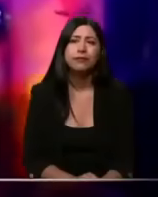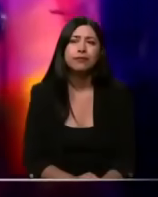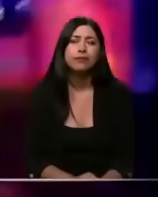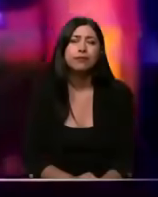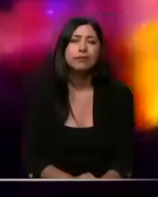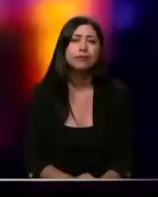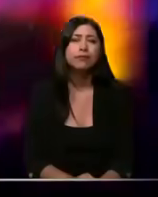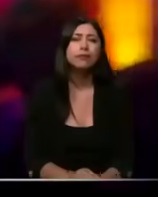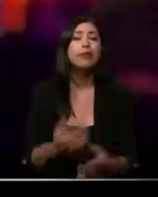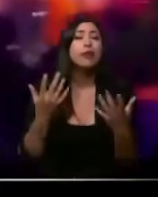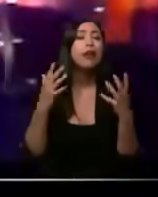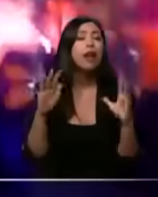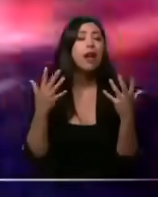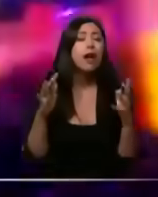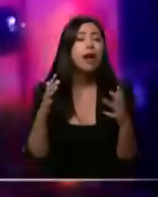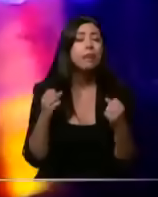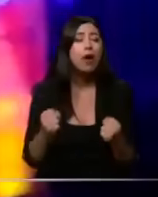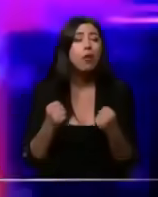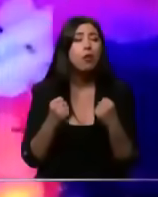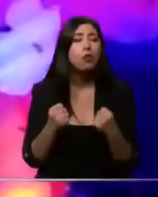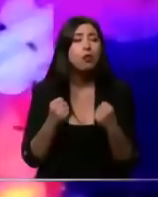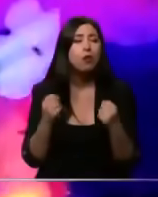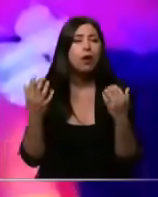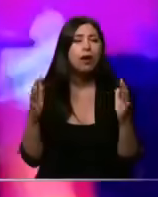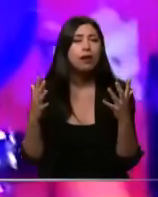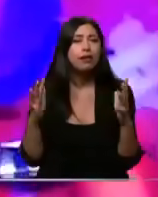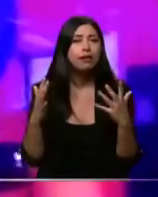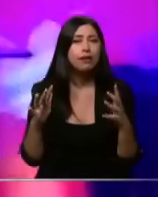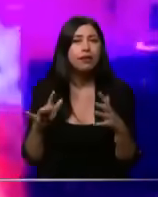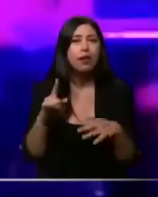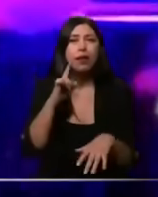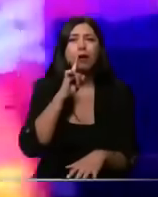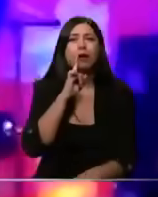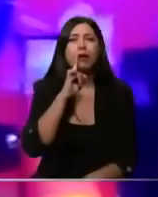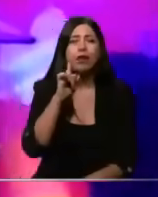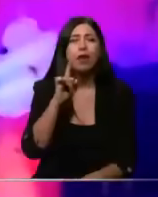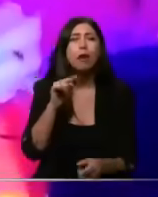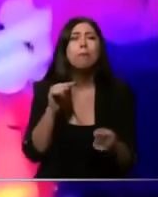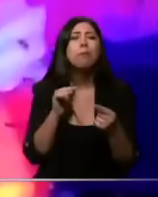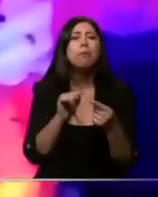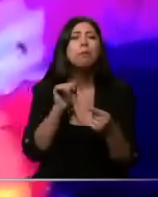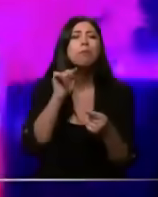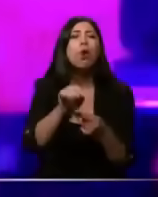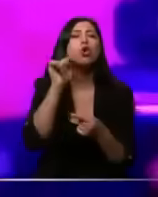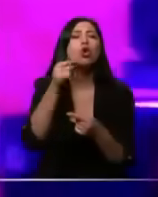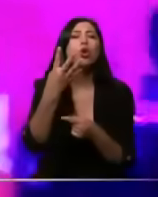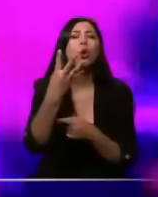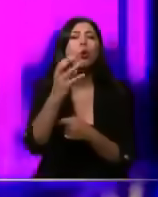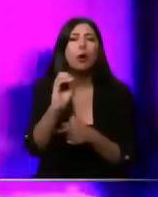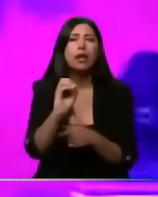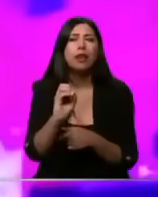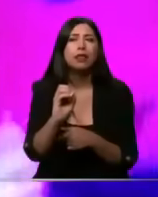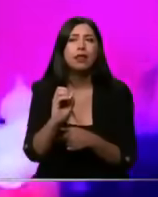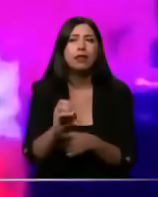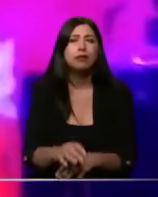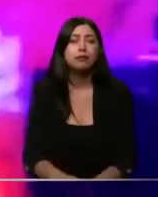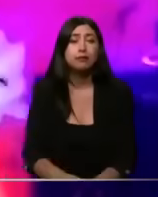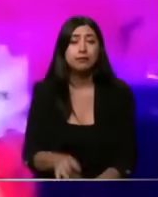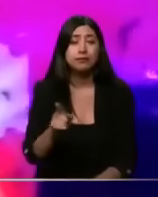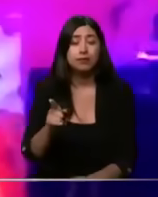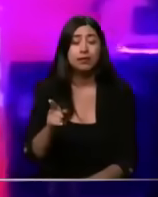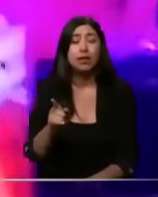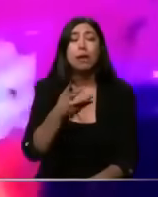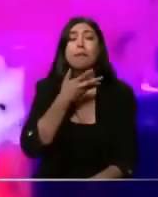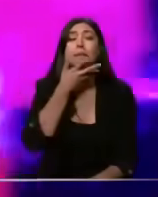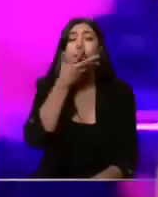con un fuerte aplauso a Punto 40. Es primavera del